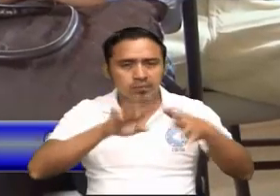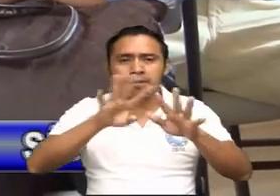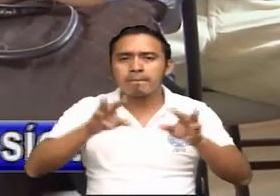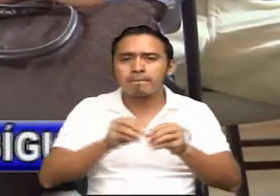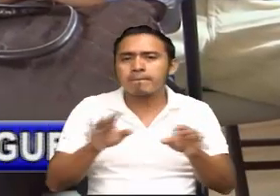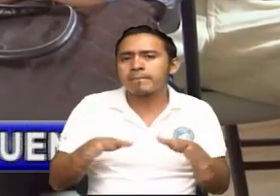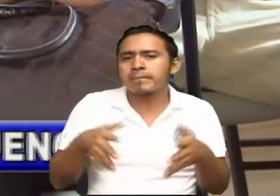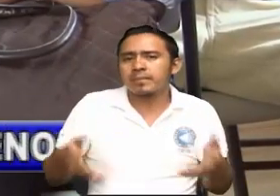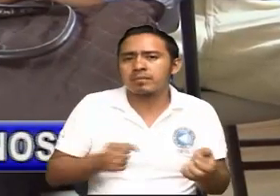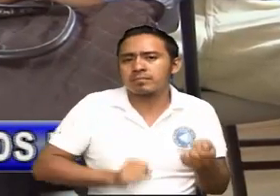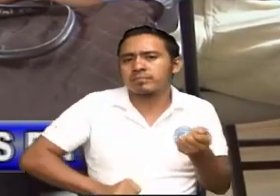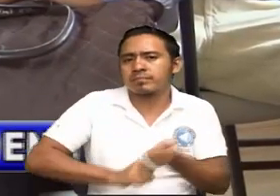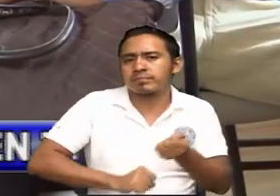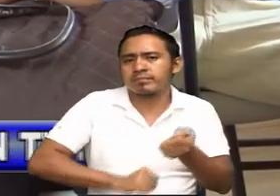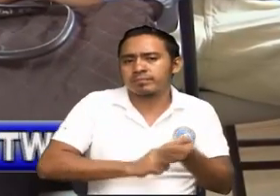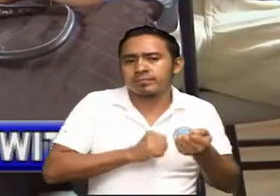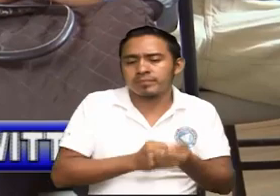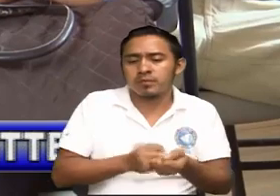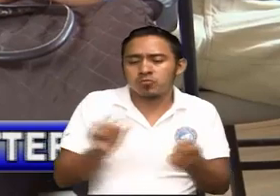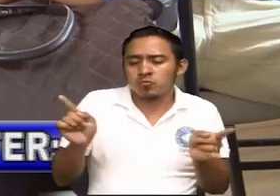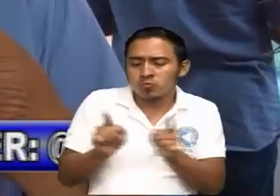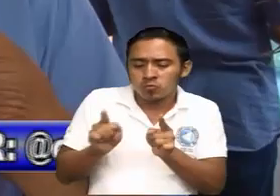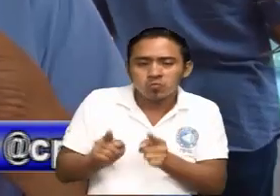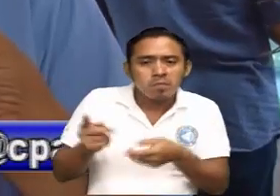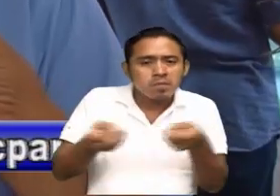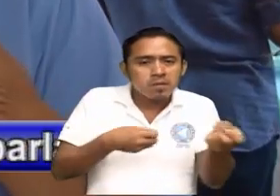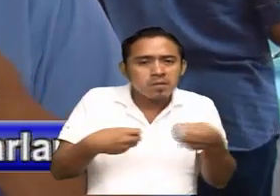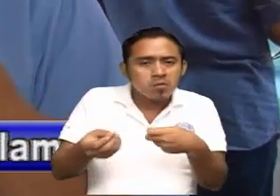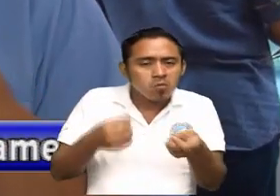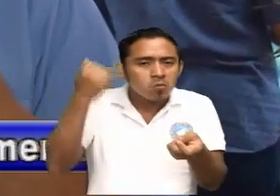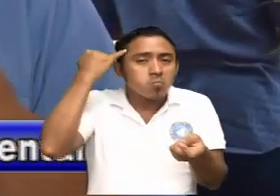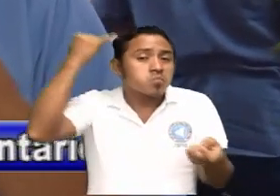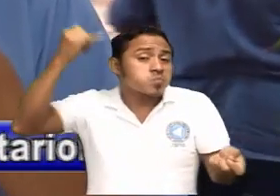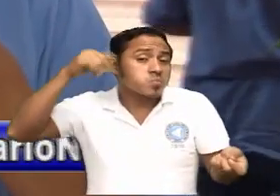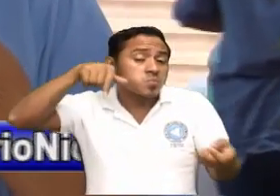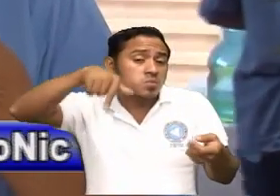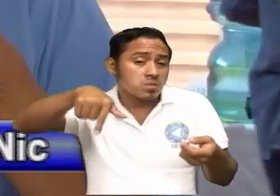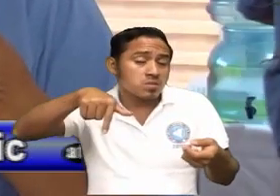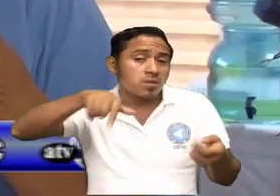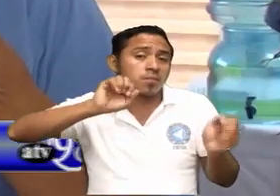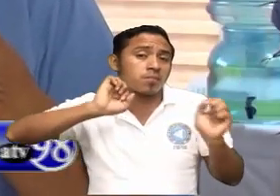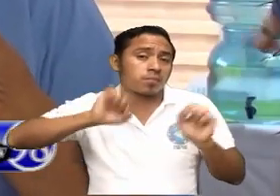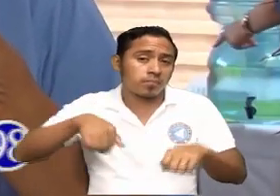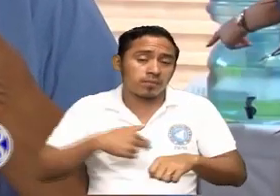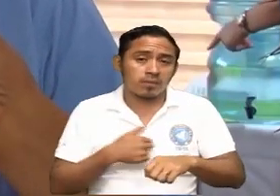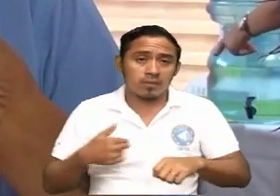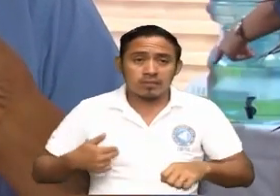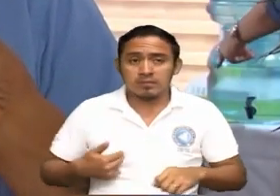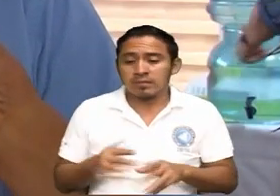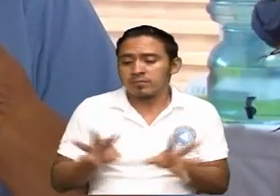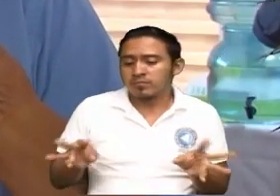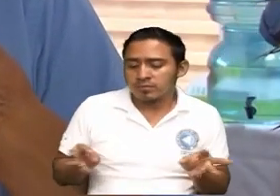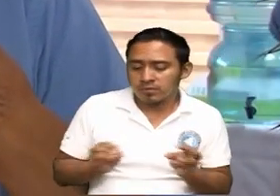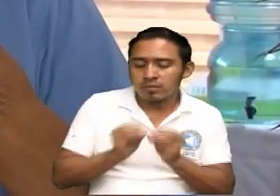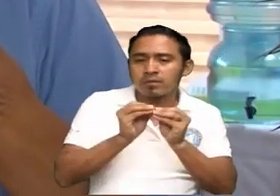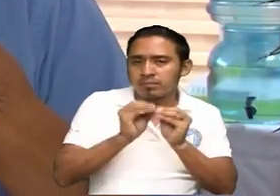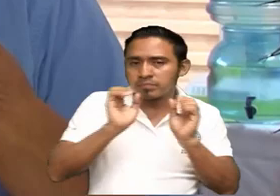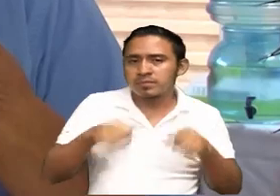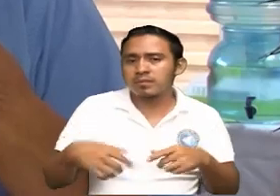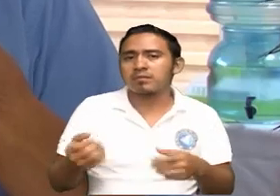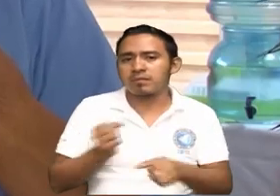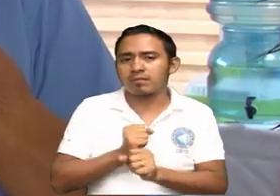a los protagonistas, pequeños productores, pequeños emprendimientos que tengan la capacidad,